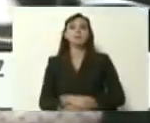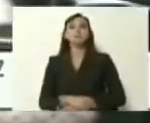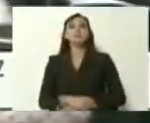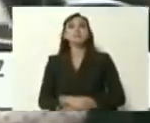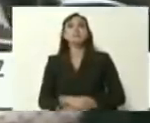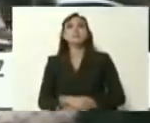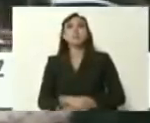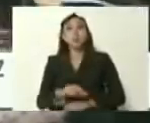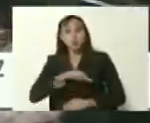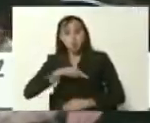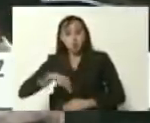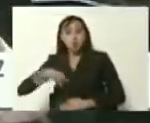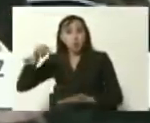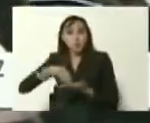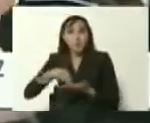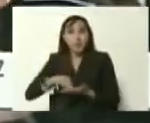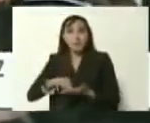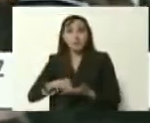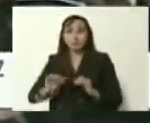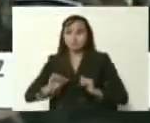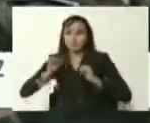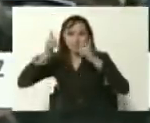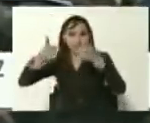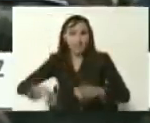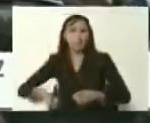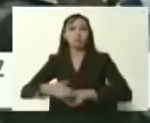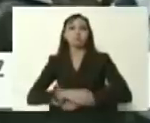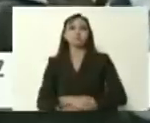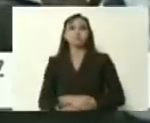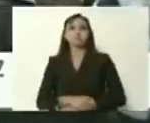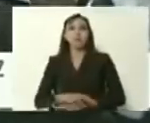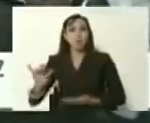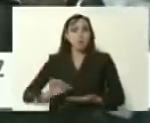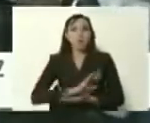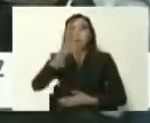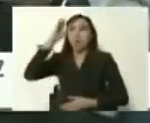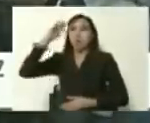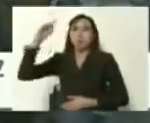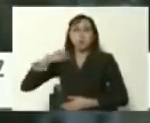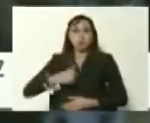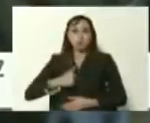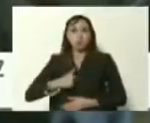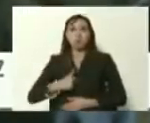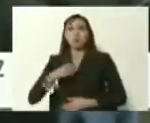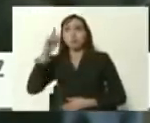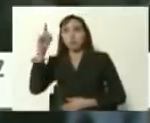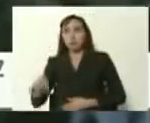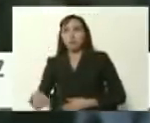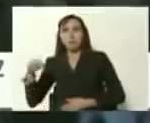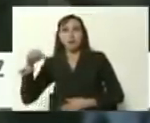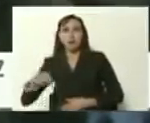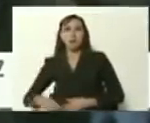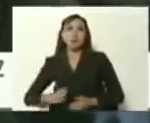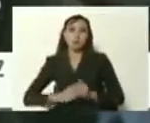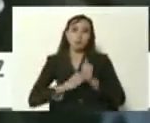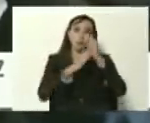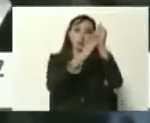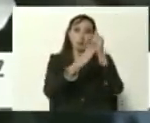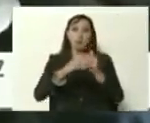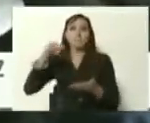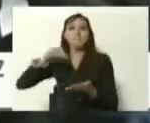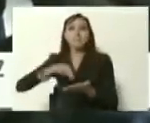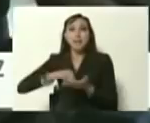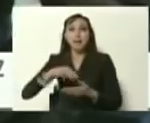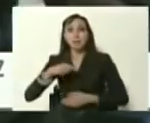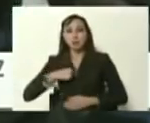Nosotros venimos del estado Miranda. Para la gloria de Dios, primeramente, soy también legislador en el Consejo Legislativo de Miranda. Formo